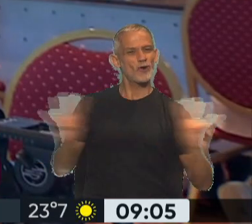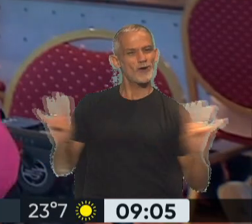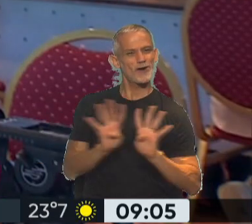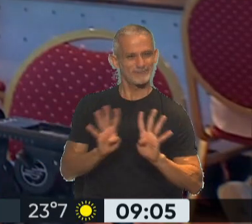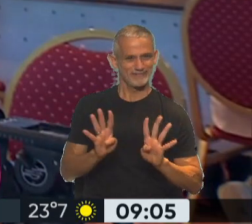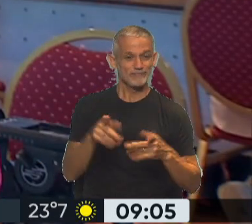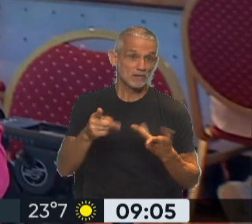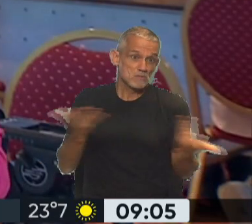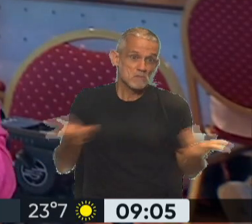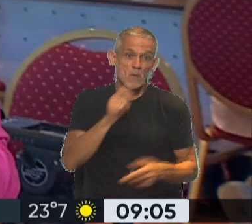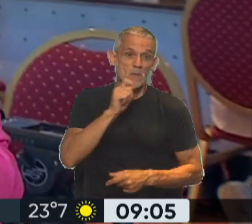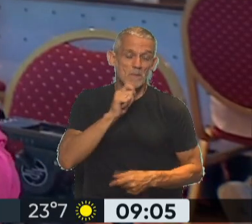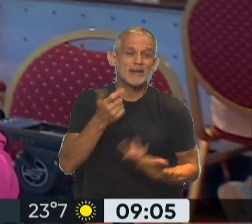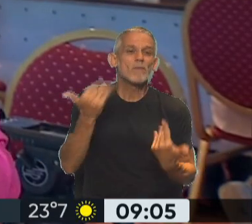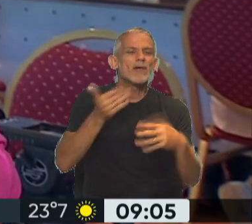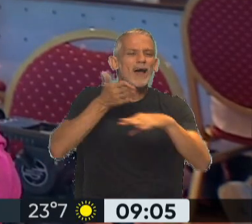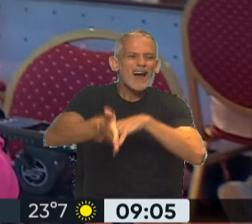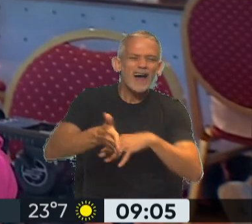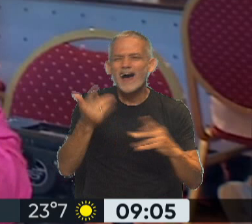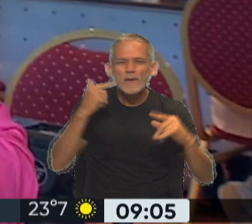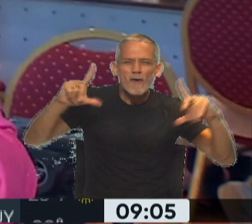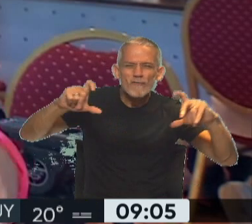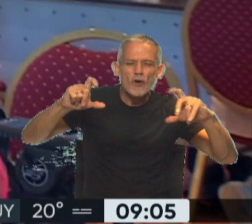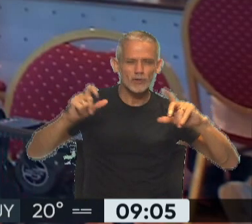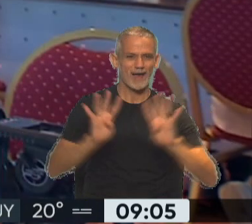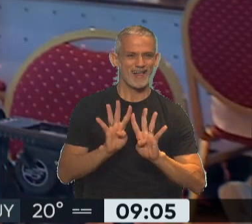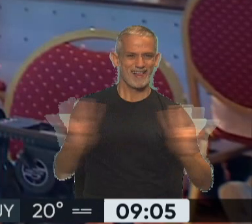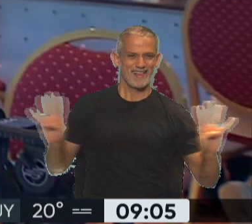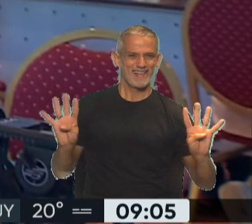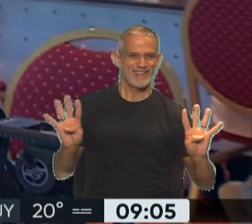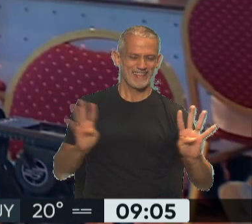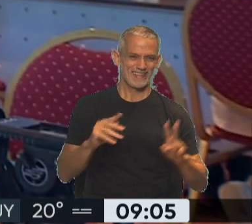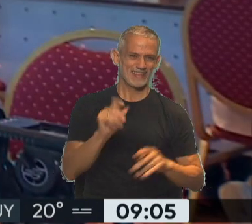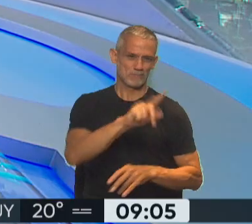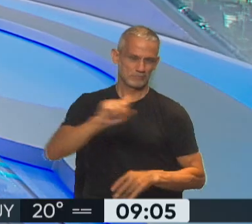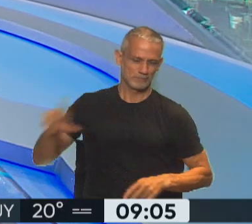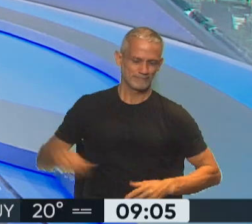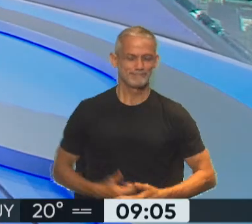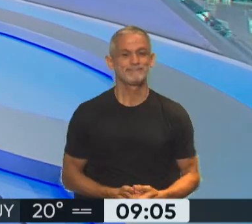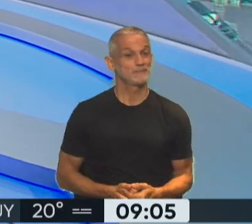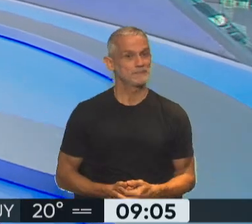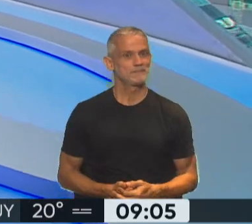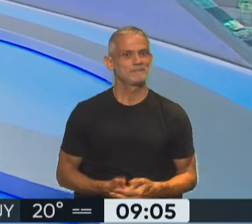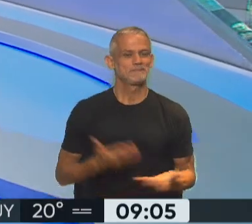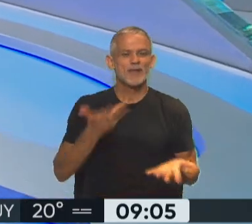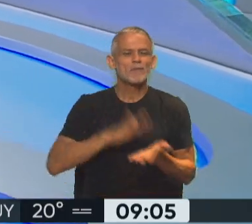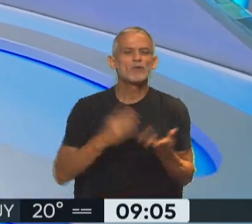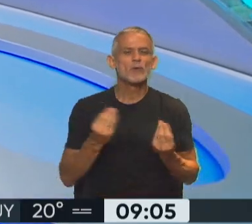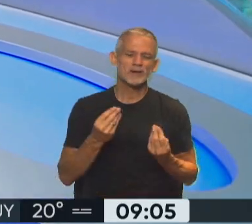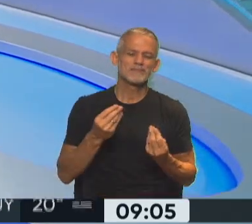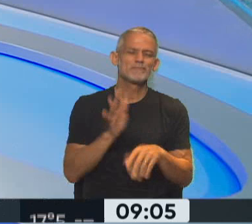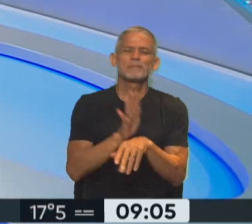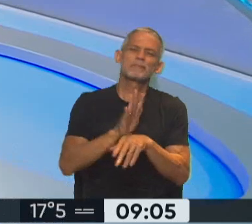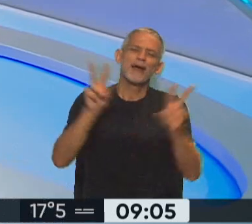tal vez la prensa pueda ingresar a hacer una imagen y tener esa foto tan importante de esta Cumbre claro estamos hablando de la foto de familia